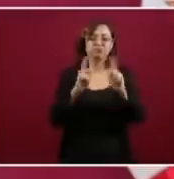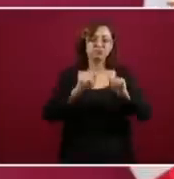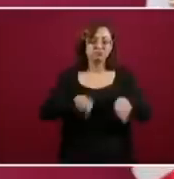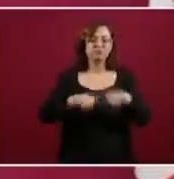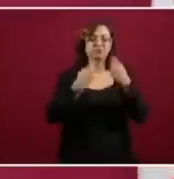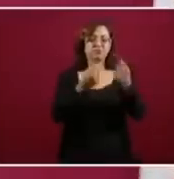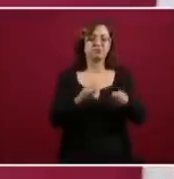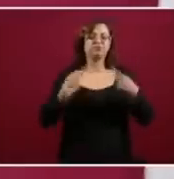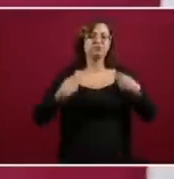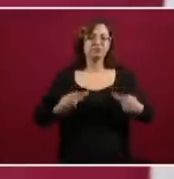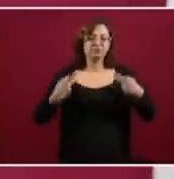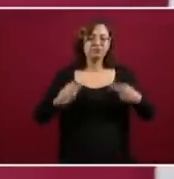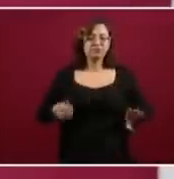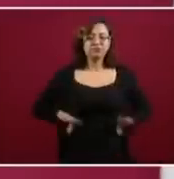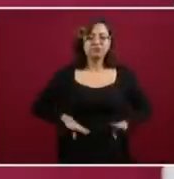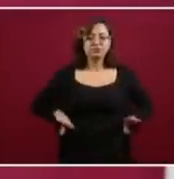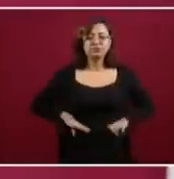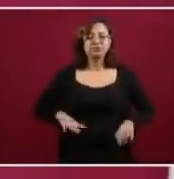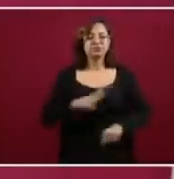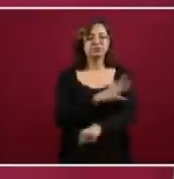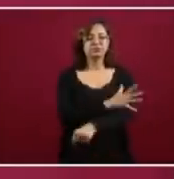de gente honesta